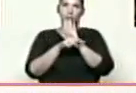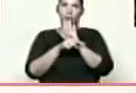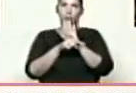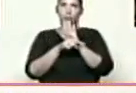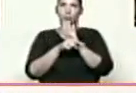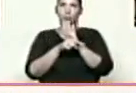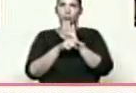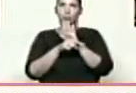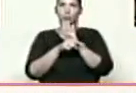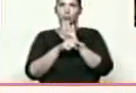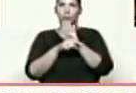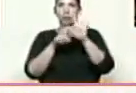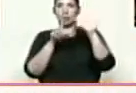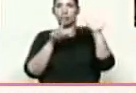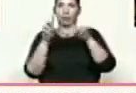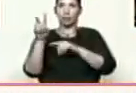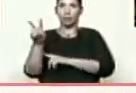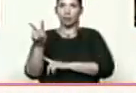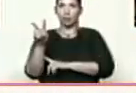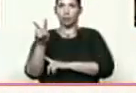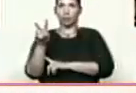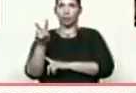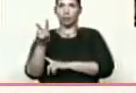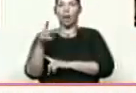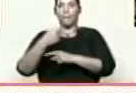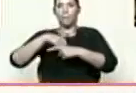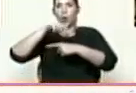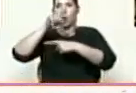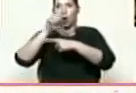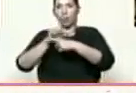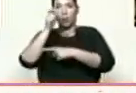principalmente el artículo 62, que es el artículo del protagonismo.